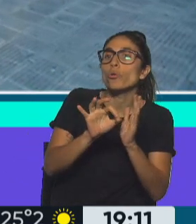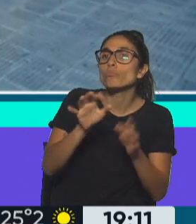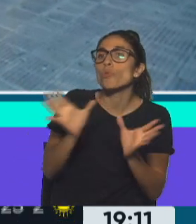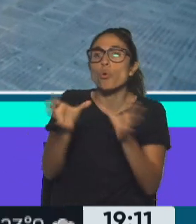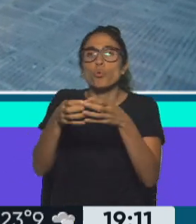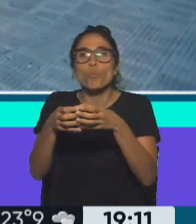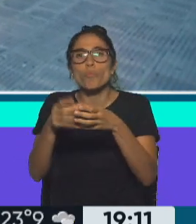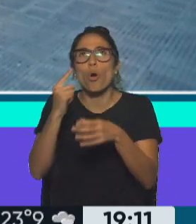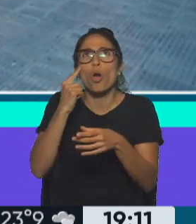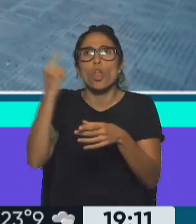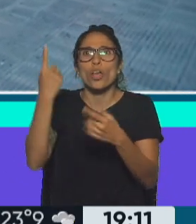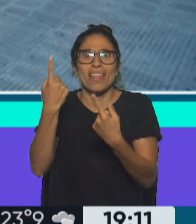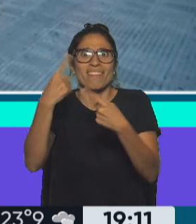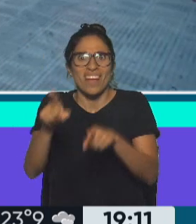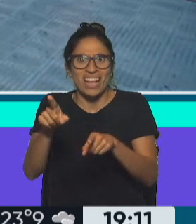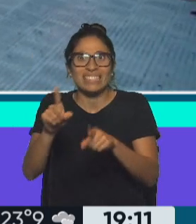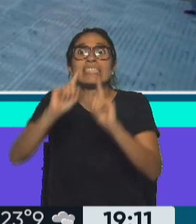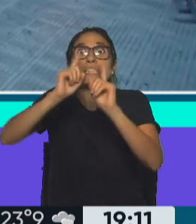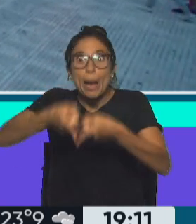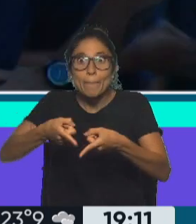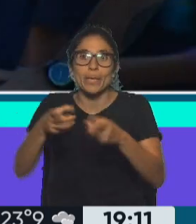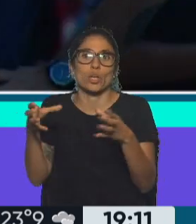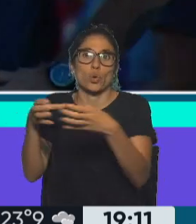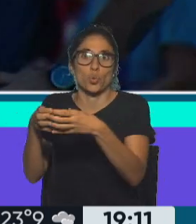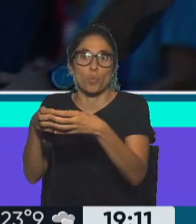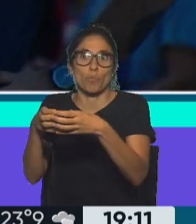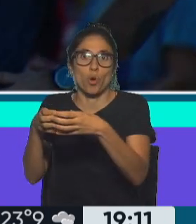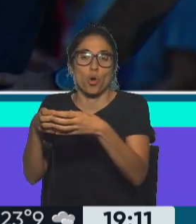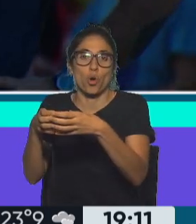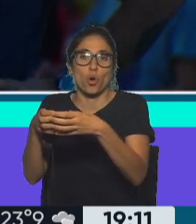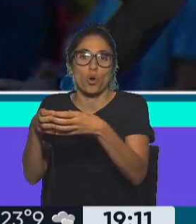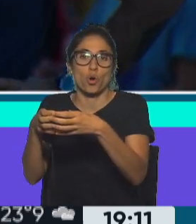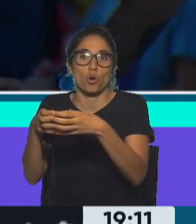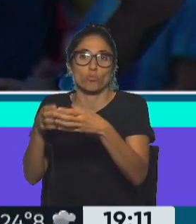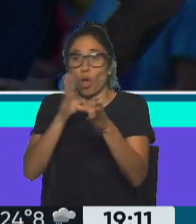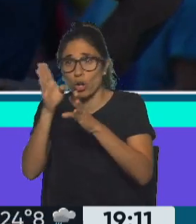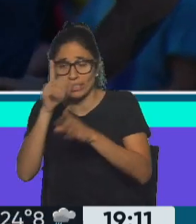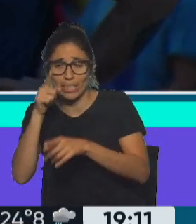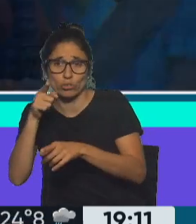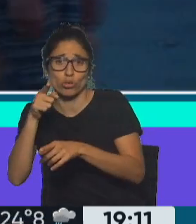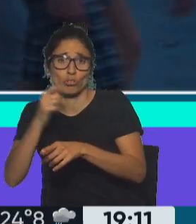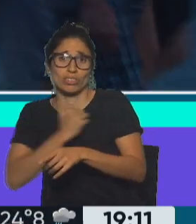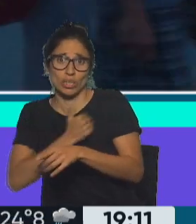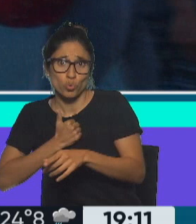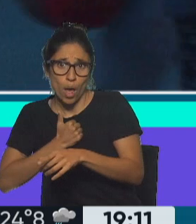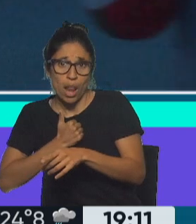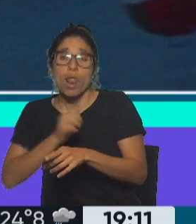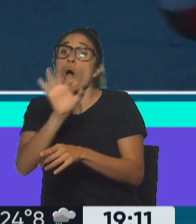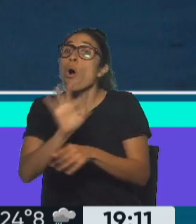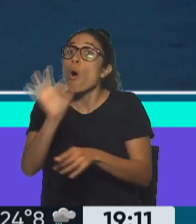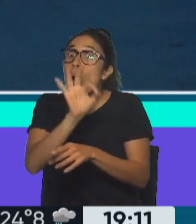ideológico, se sumaba también la orientación sexual o también estos temas de religión, los testigos de Jehová e